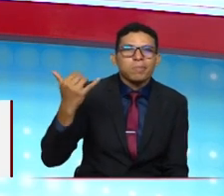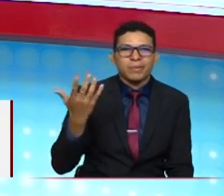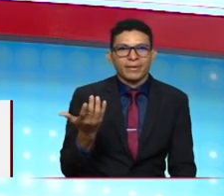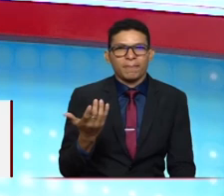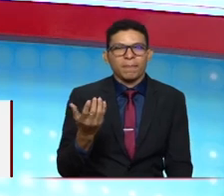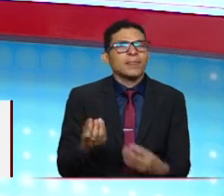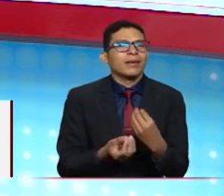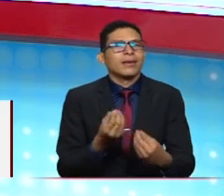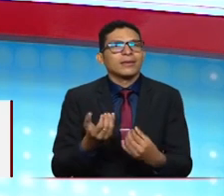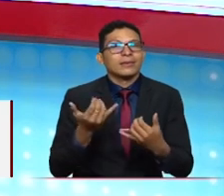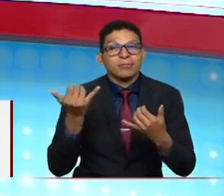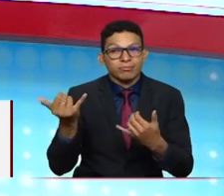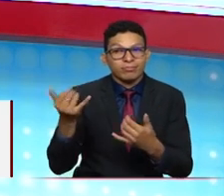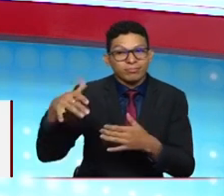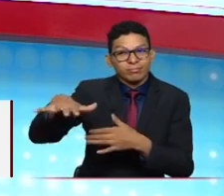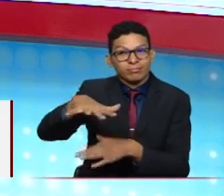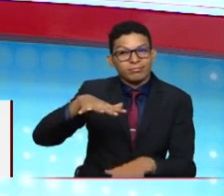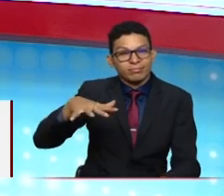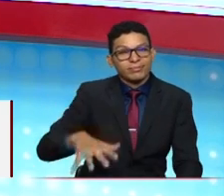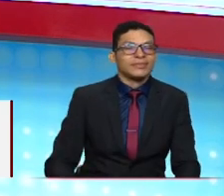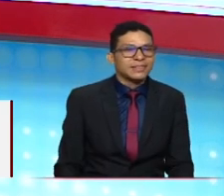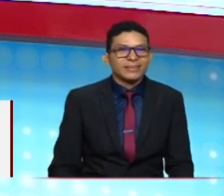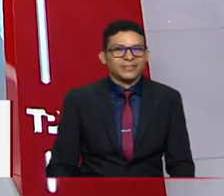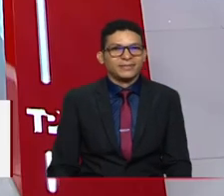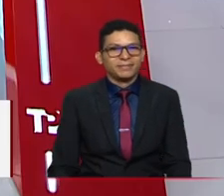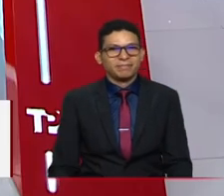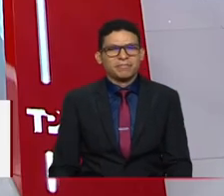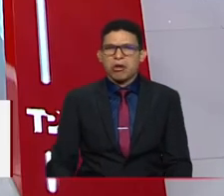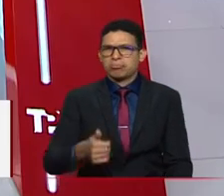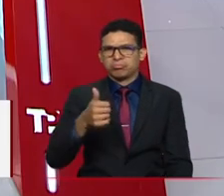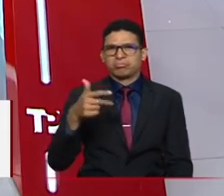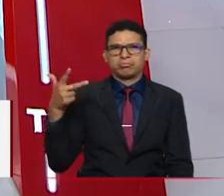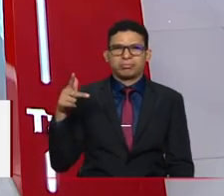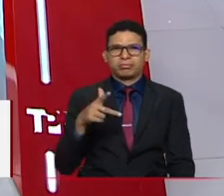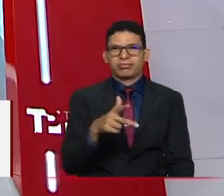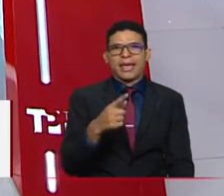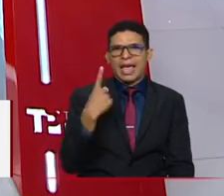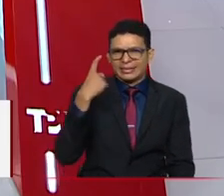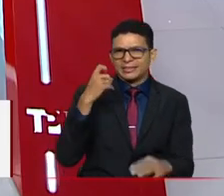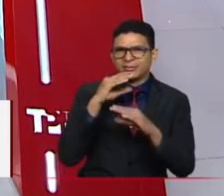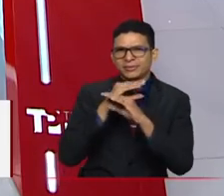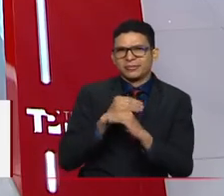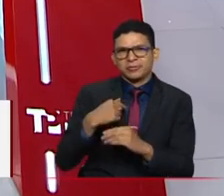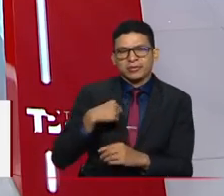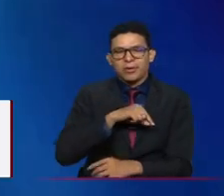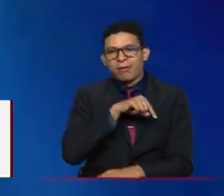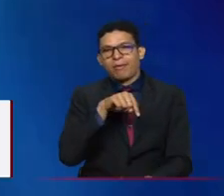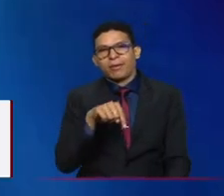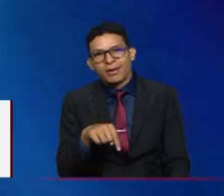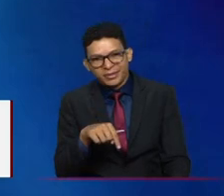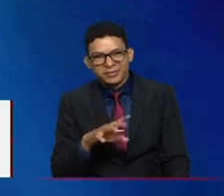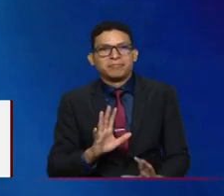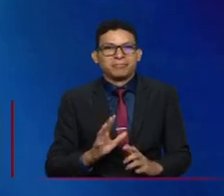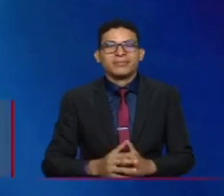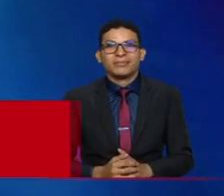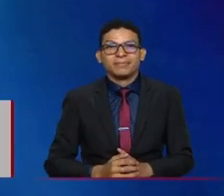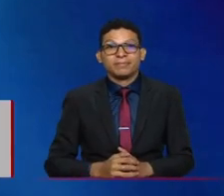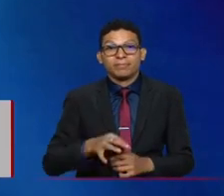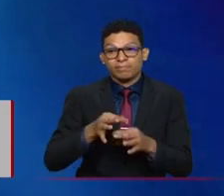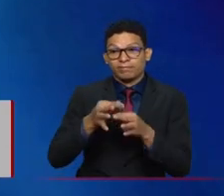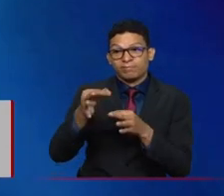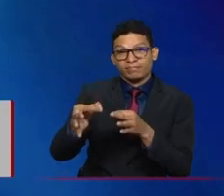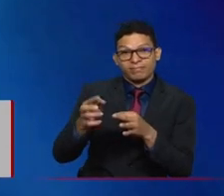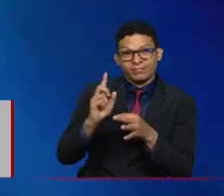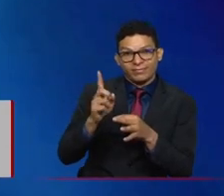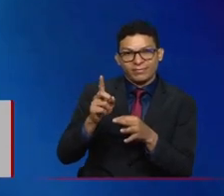qué es lo que están haciendo en este paraíso colombiano no me fue bien pues llegué anoche y Versalles es un municipio